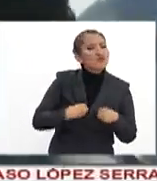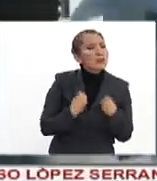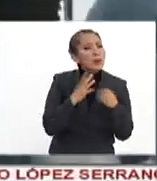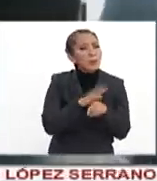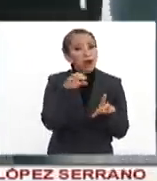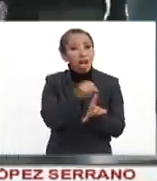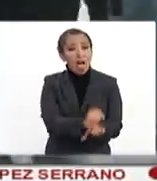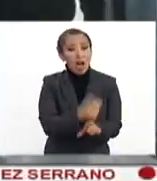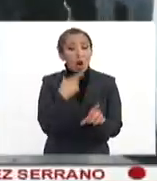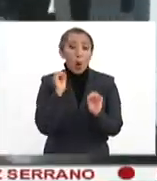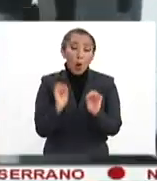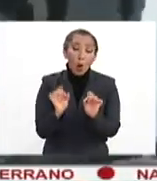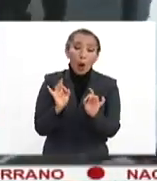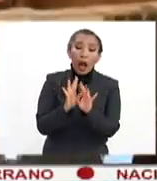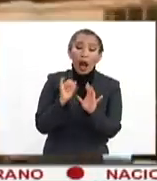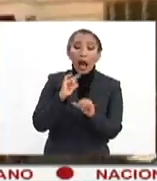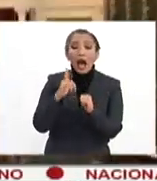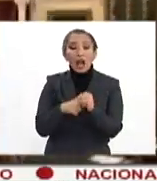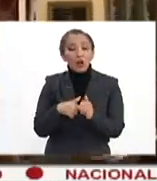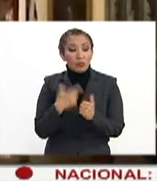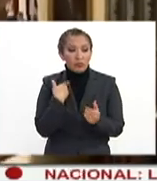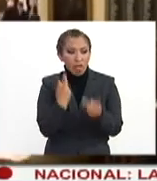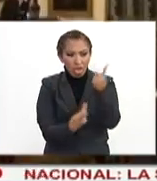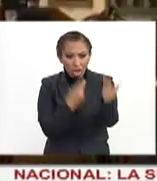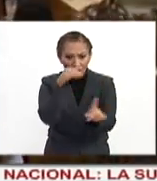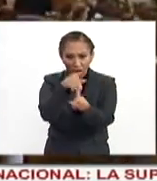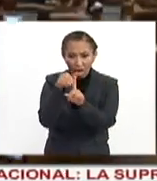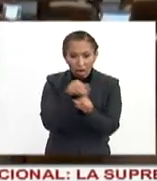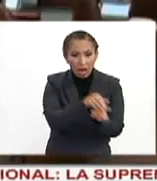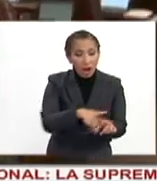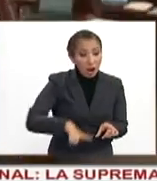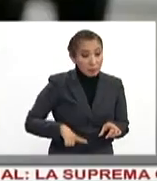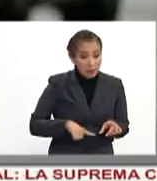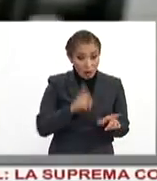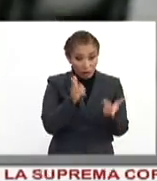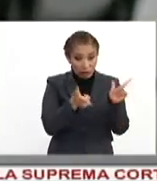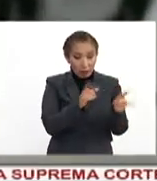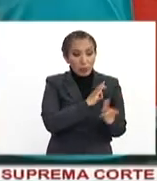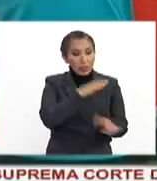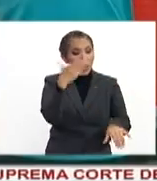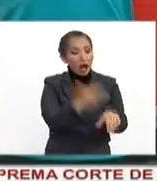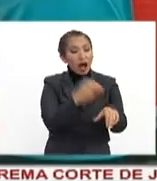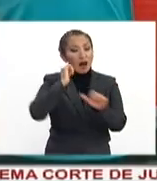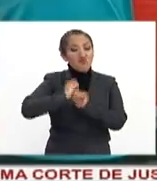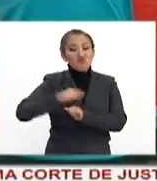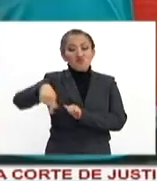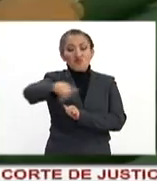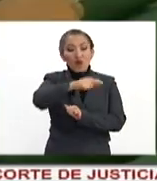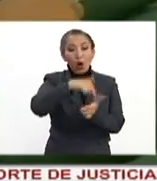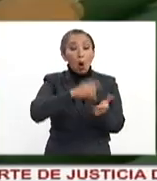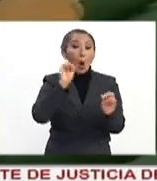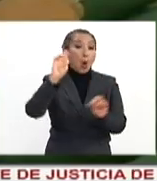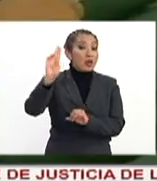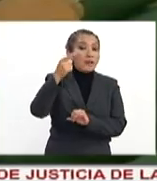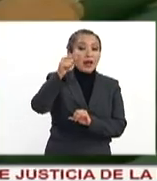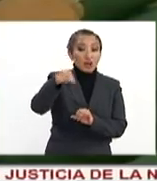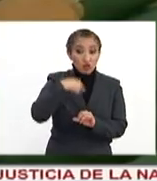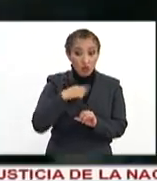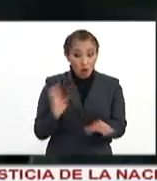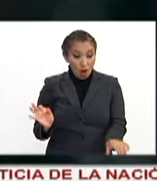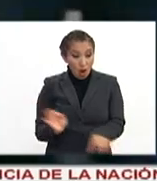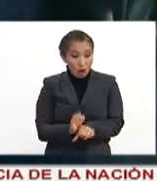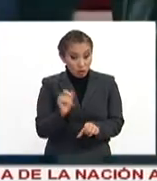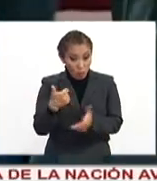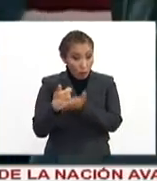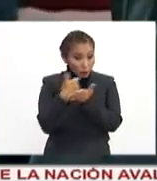un arresto, detención u operativo de rutina. Asimismo, el gobierno estatal podrá imponer sanciones a autoridades locales y universitarias que